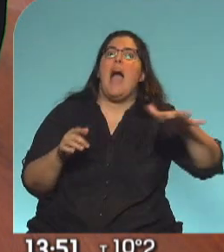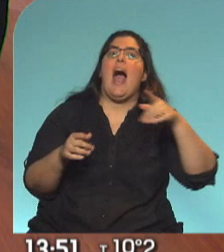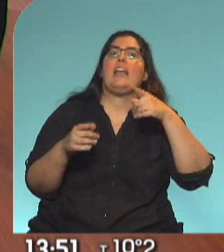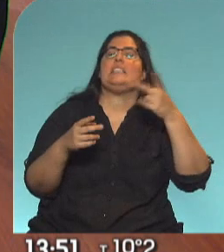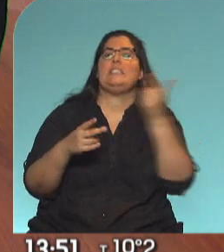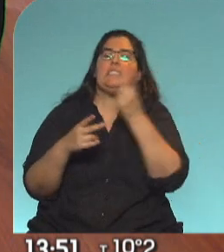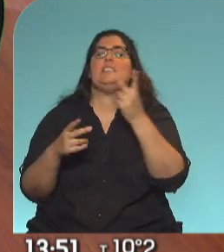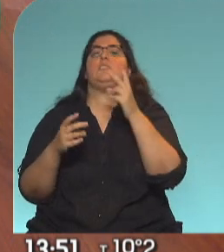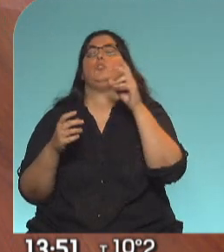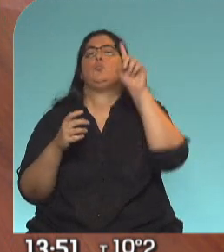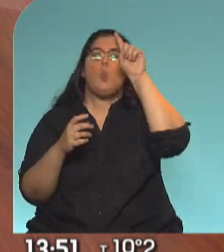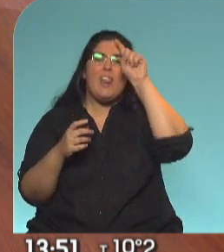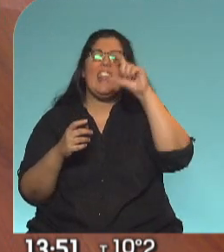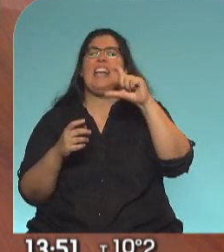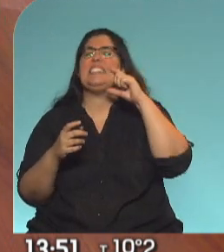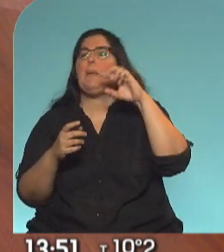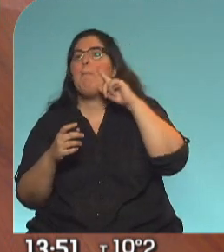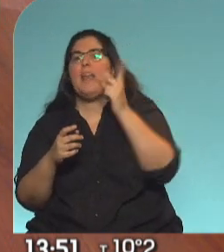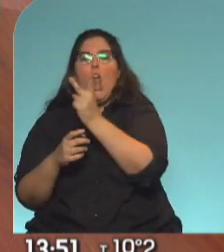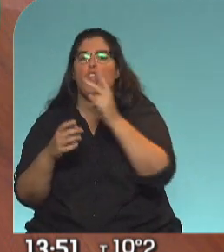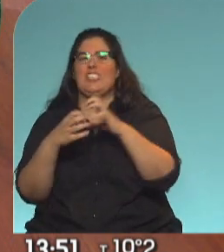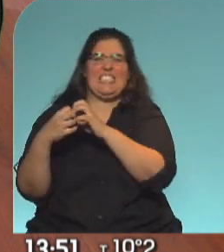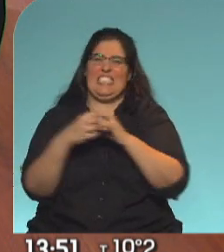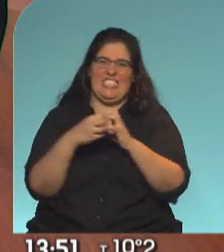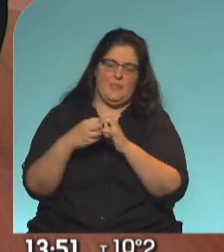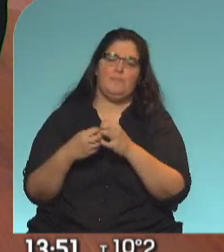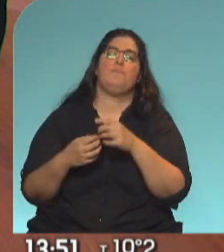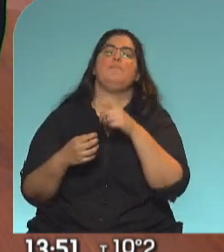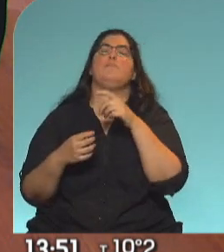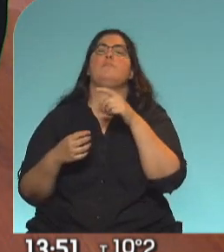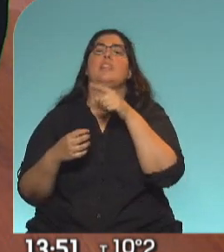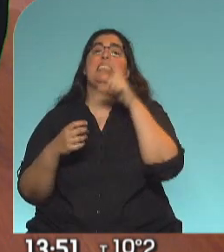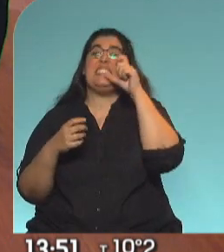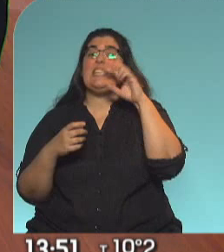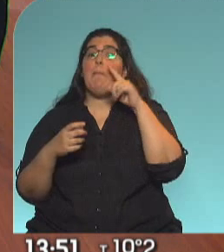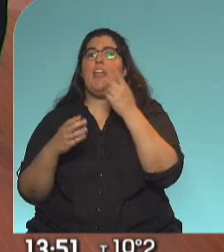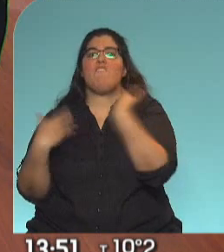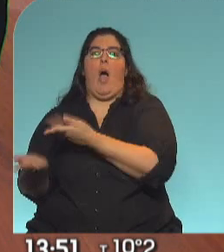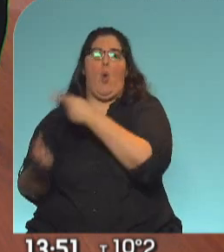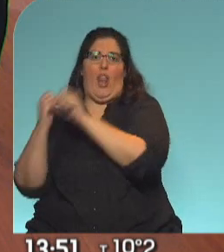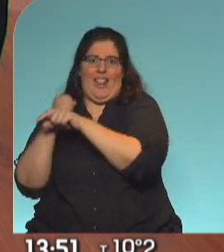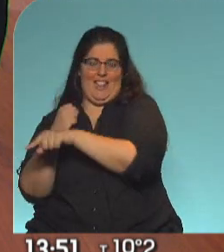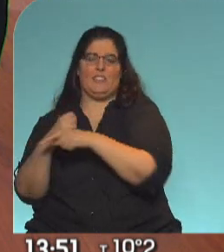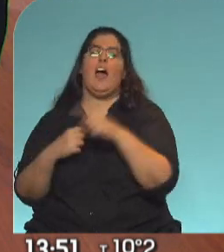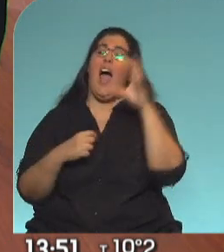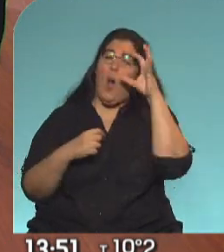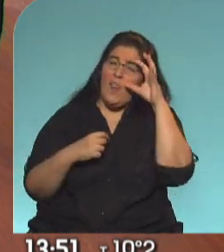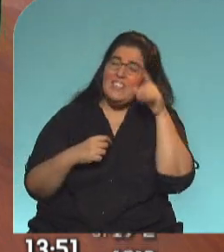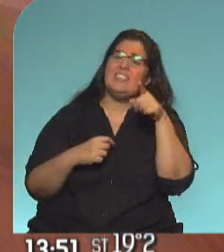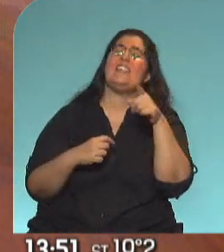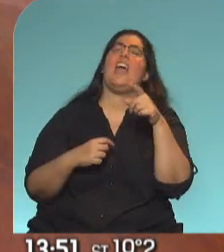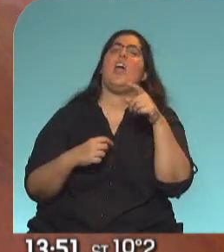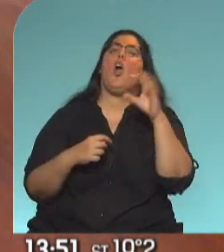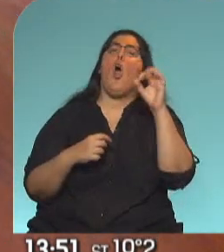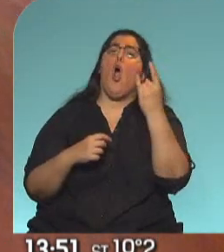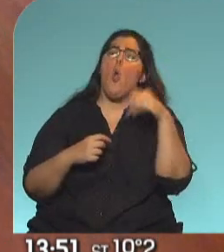disputan Turquía y Chipre, que es un aliado griego. Recordemos también que la ONU ha tenido múltiples intentos por